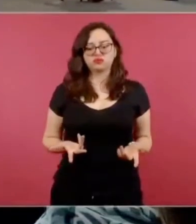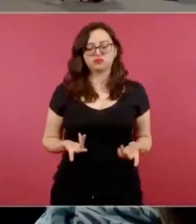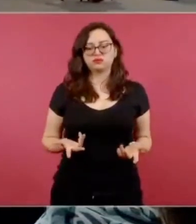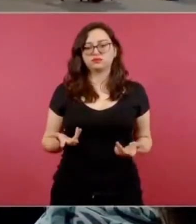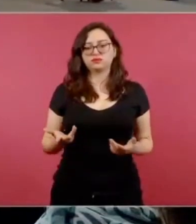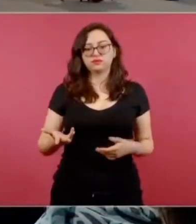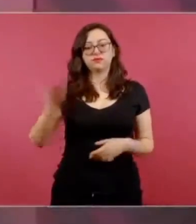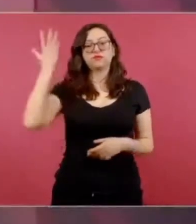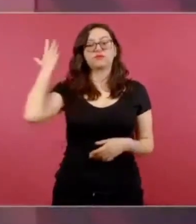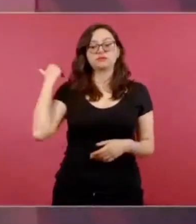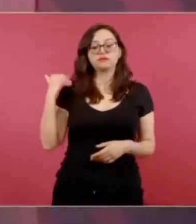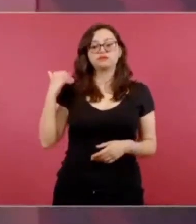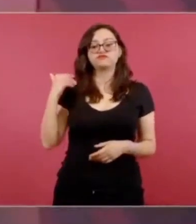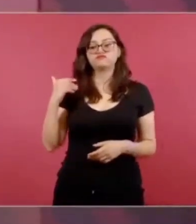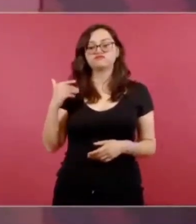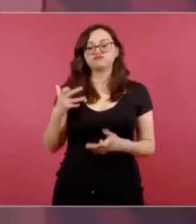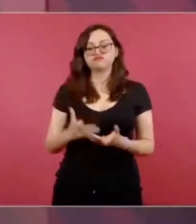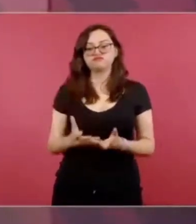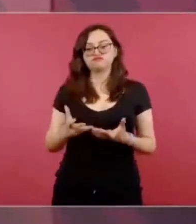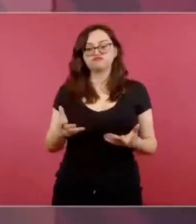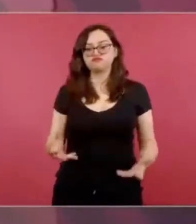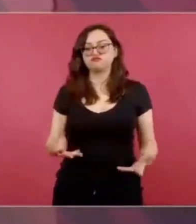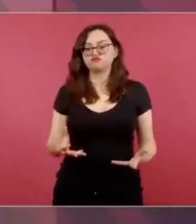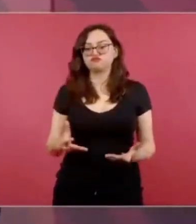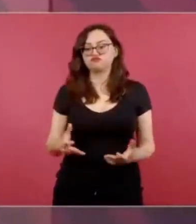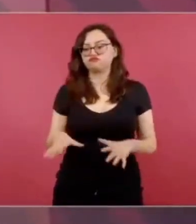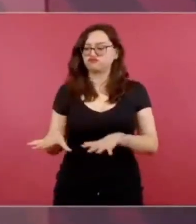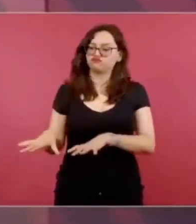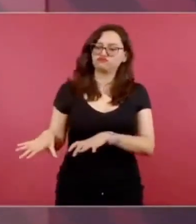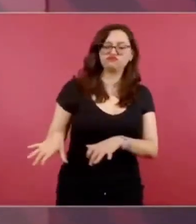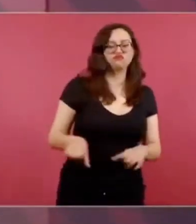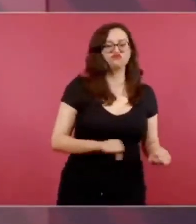sido acaparadas por hacendados,